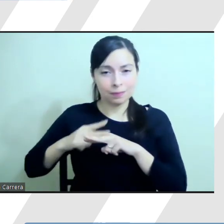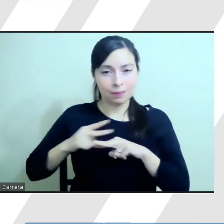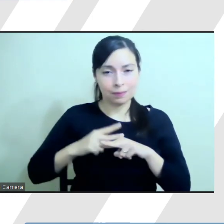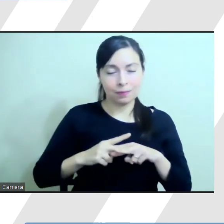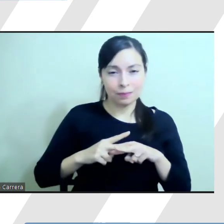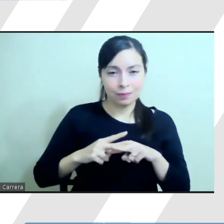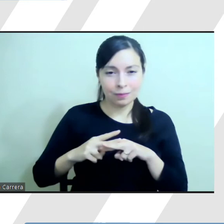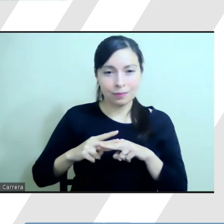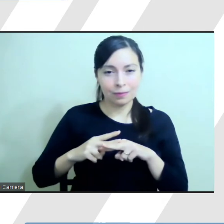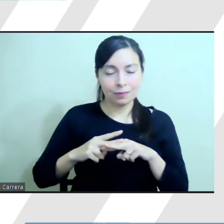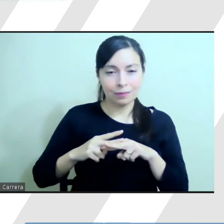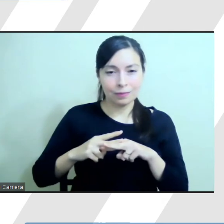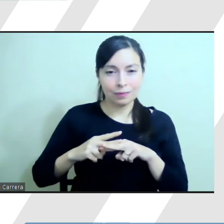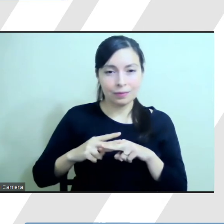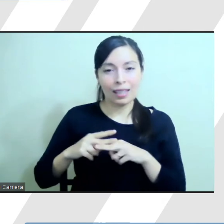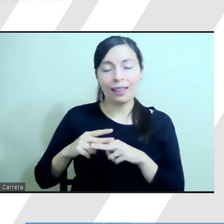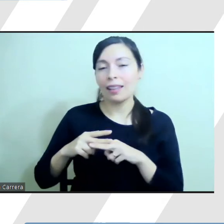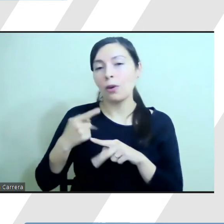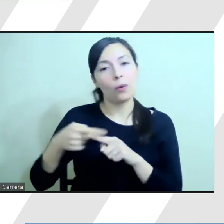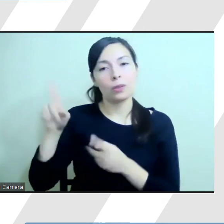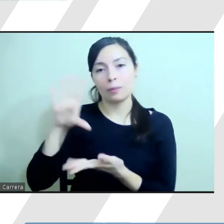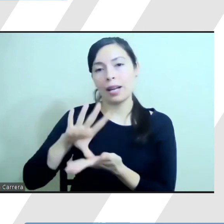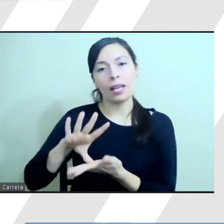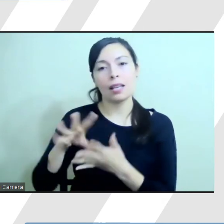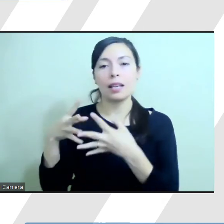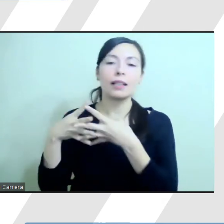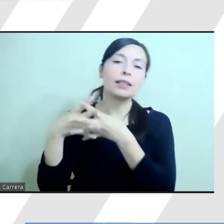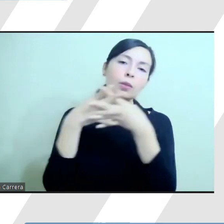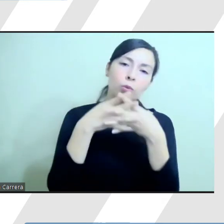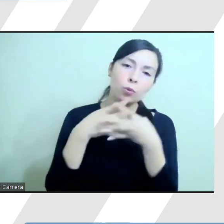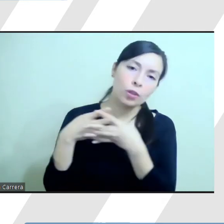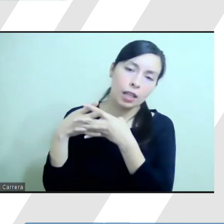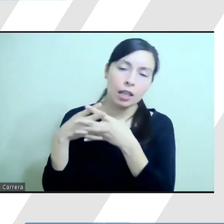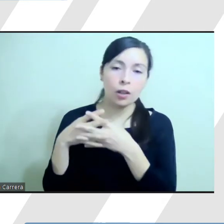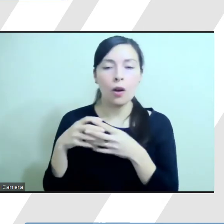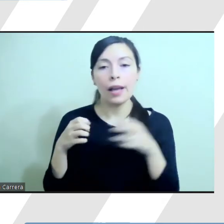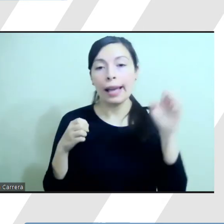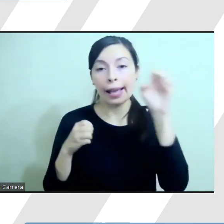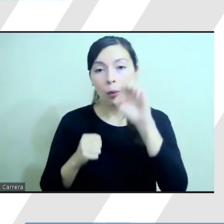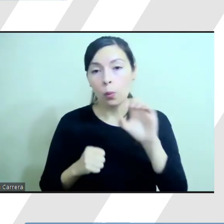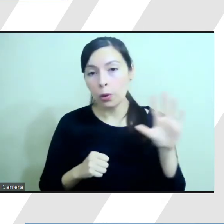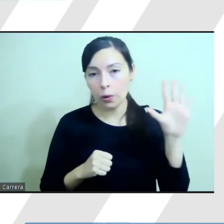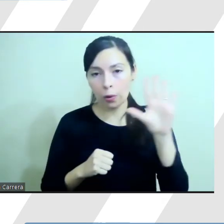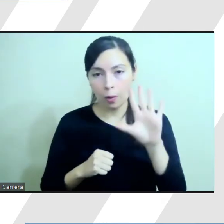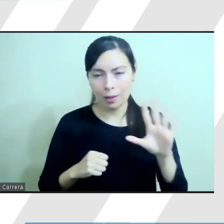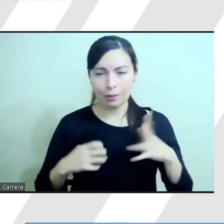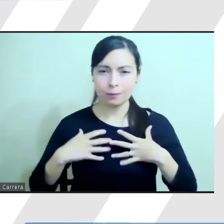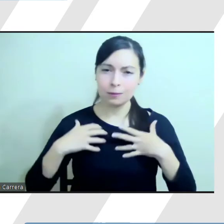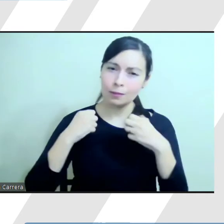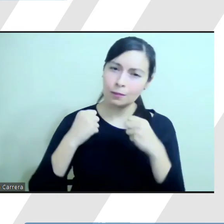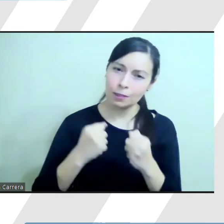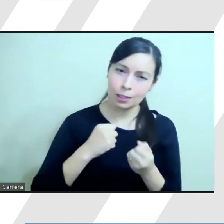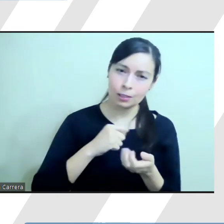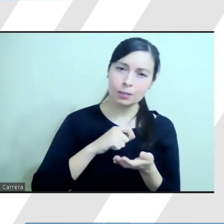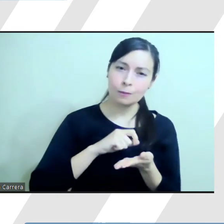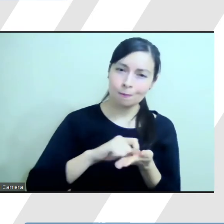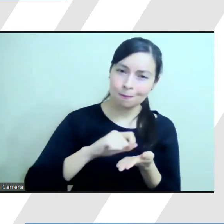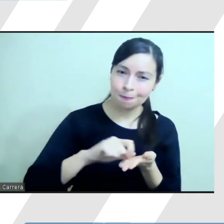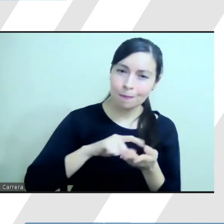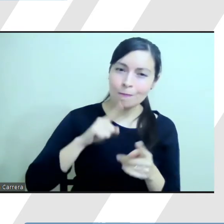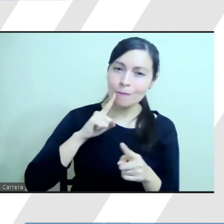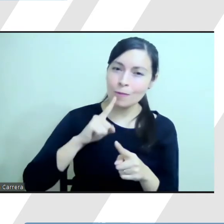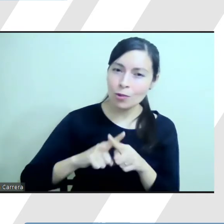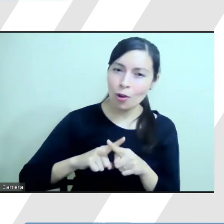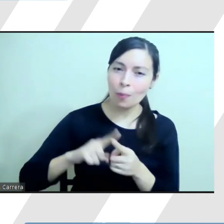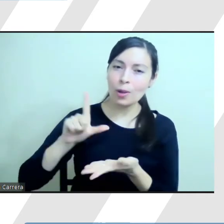sistemáticamente eran estadounidenses o personas de Europa que hacían su mejor esfuerzo por tratar de ir transcribiendo nombres locales,